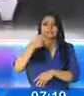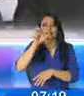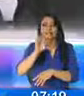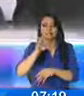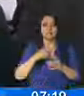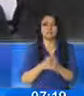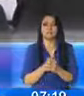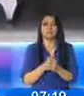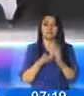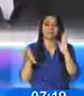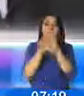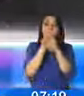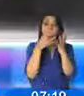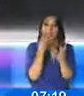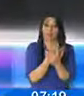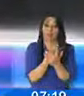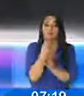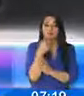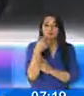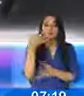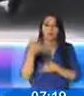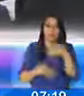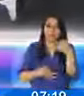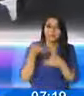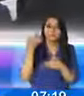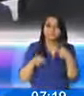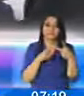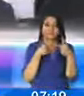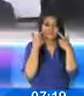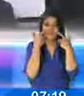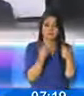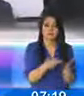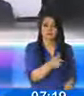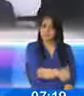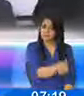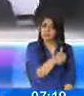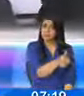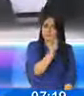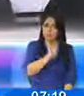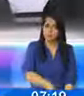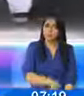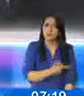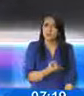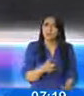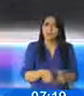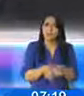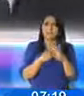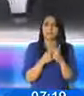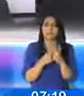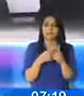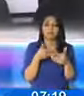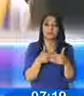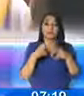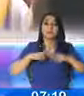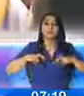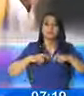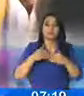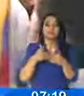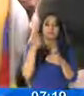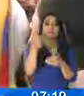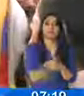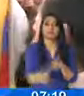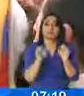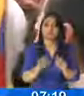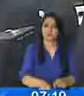integral penal un juez o el fiscal puede ir directamente a la instrucción saltándose la indagación y el